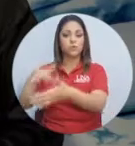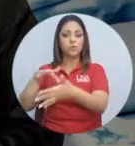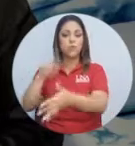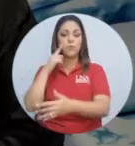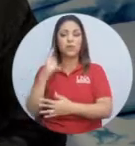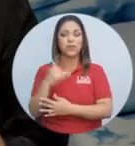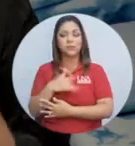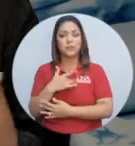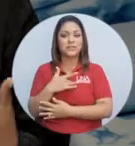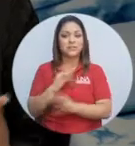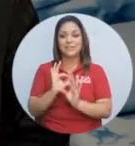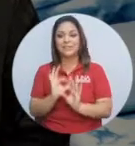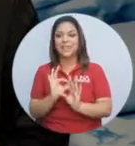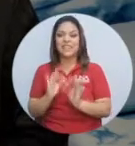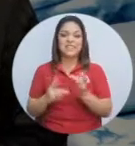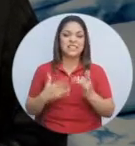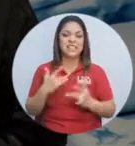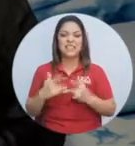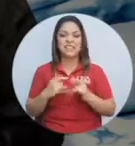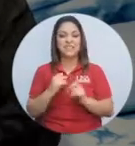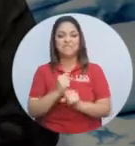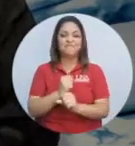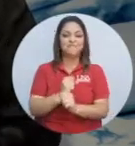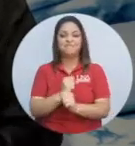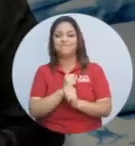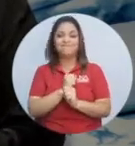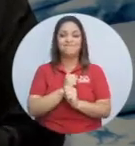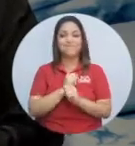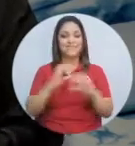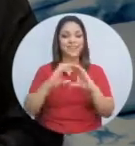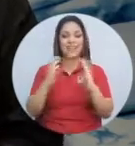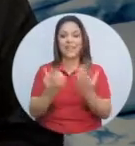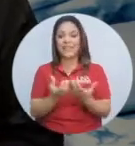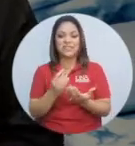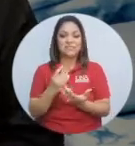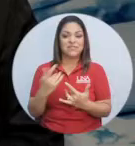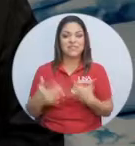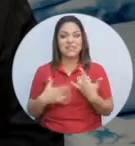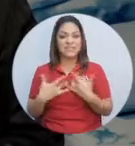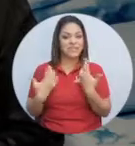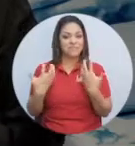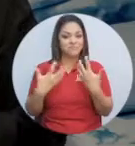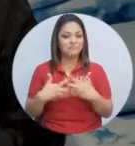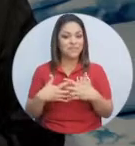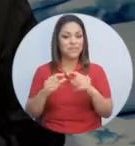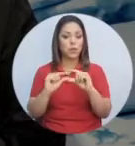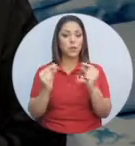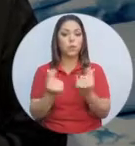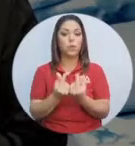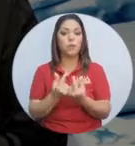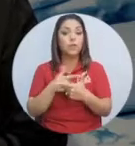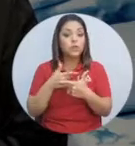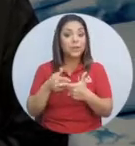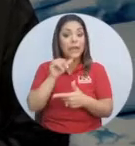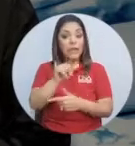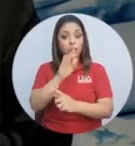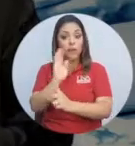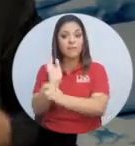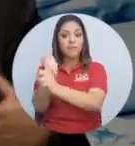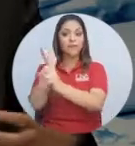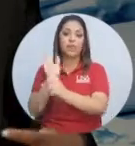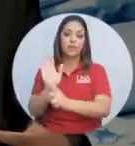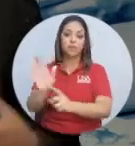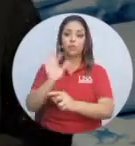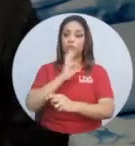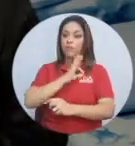bien, se sienten inseguros en la clase, se sienten inseguros en el grupo y eso repercute directamente en